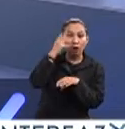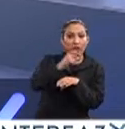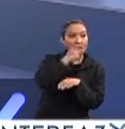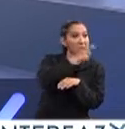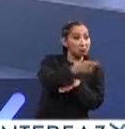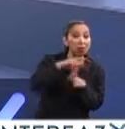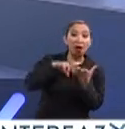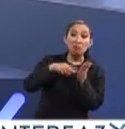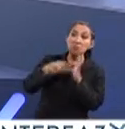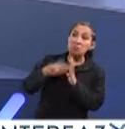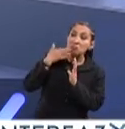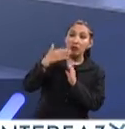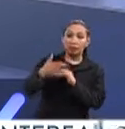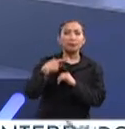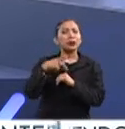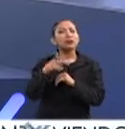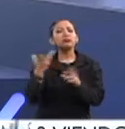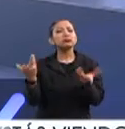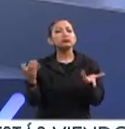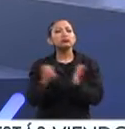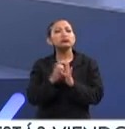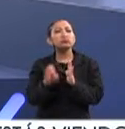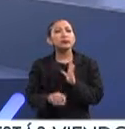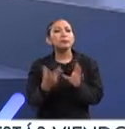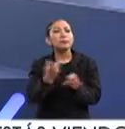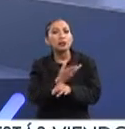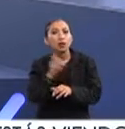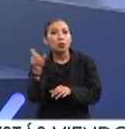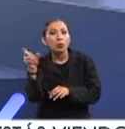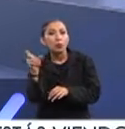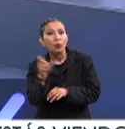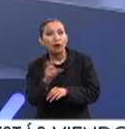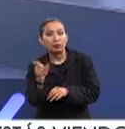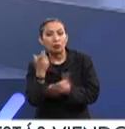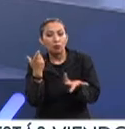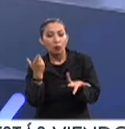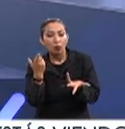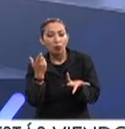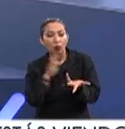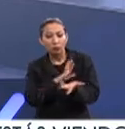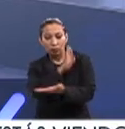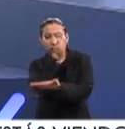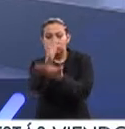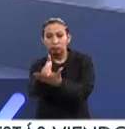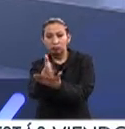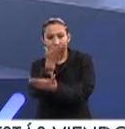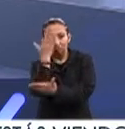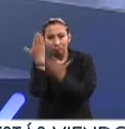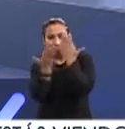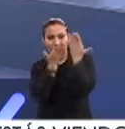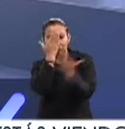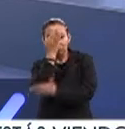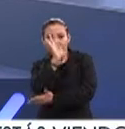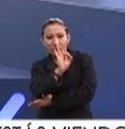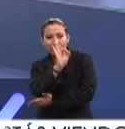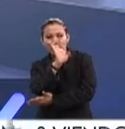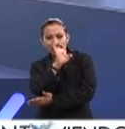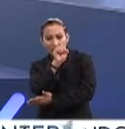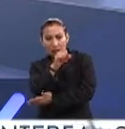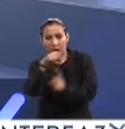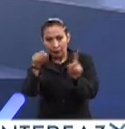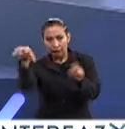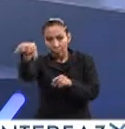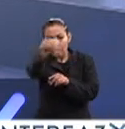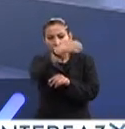fin, por la arquitectura, la tradición. Pero ¿qué pasa cuando alguien calla o llega a estudiar una de las FES, porque hay